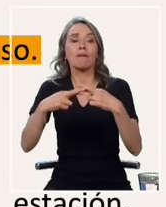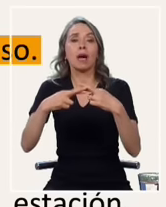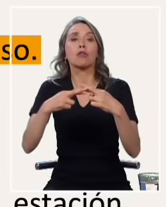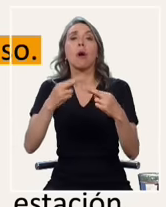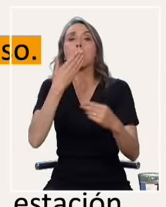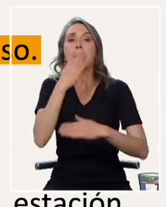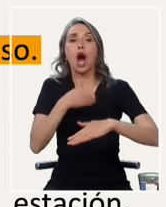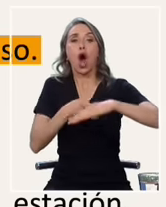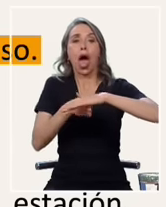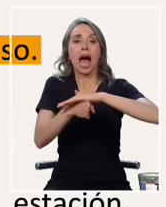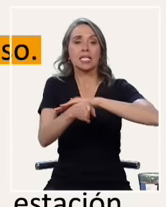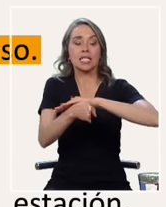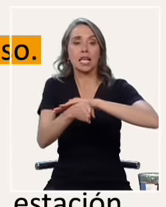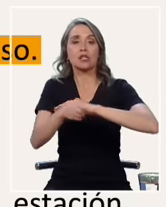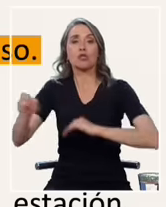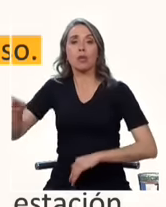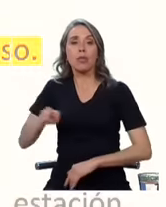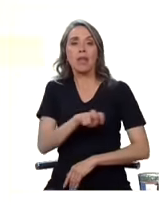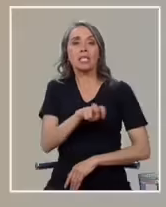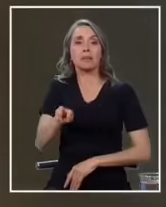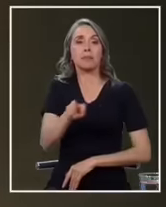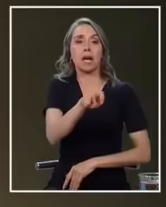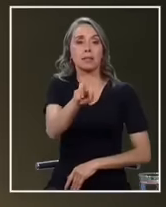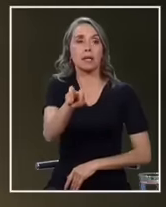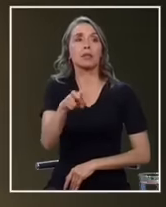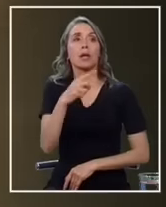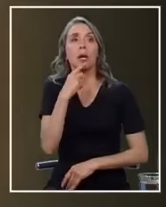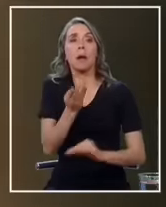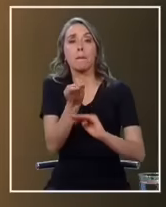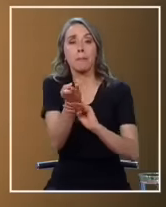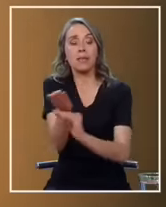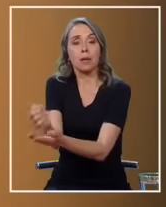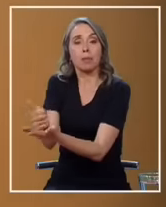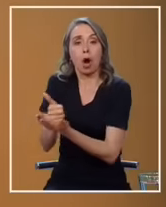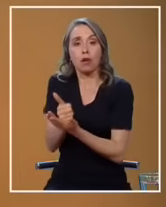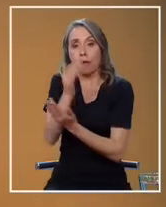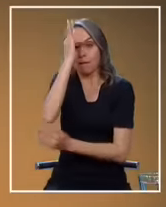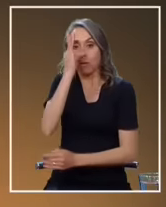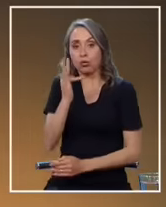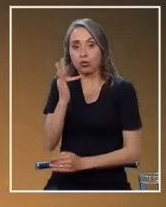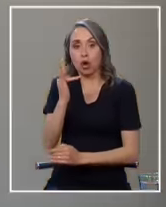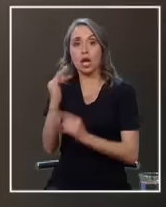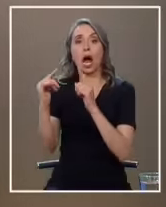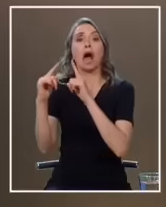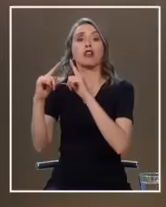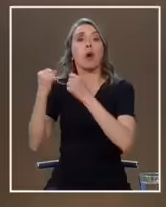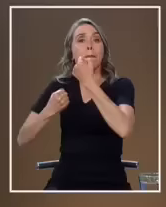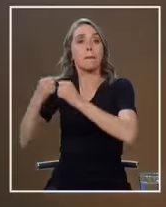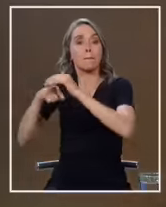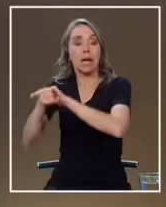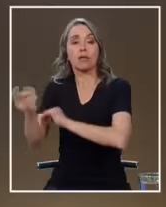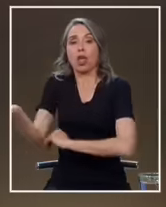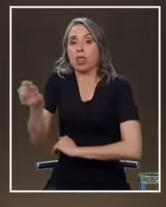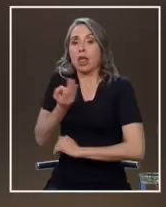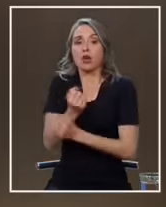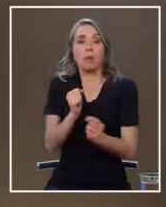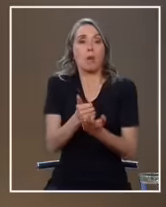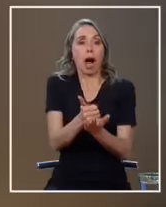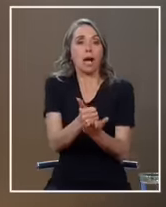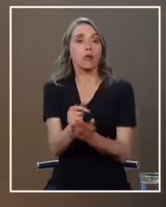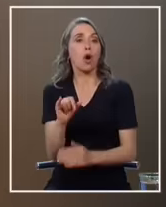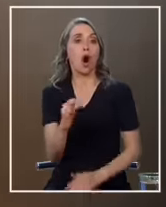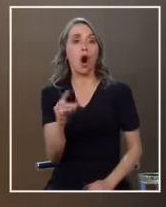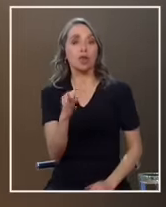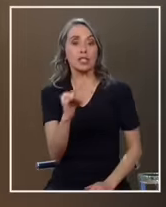la accesibilidad y desplazamiento. Pedimos ayuda al personal del metro, pero nos dijeron que no podían ayudar. Por lo ocurrido